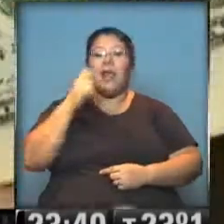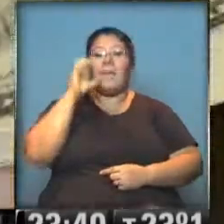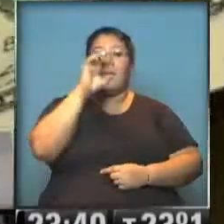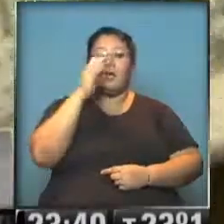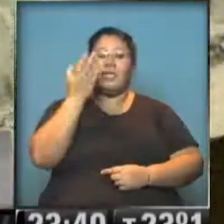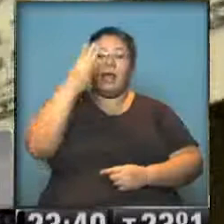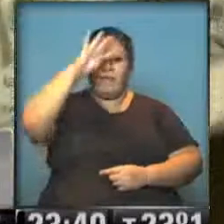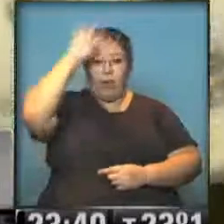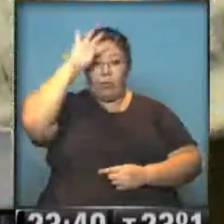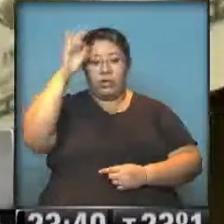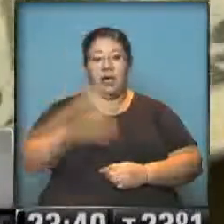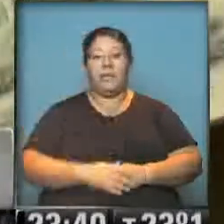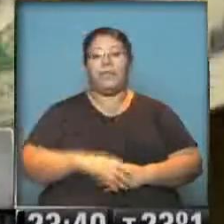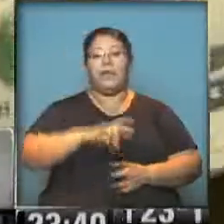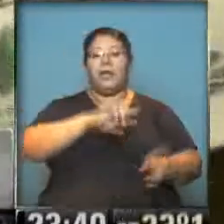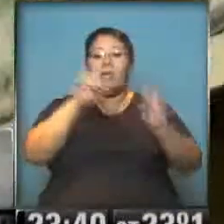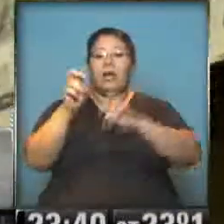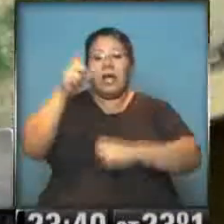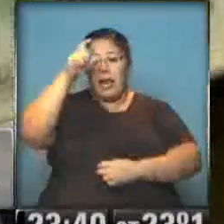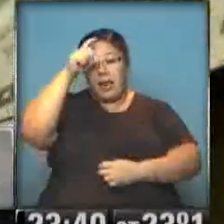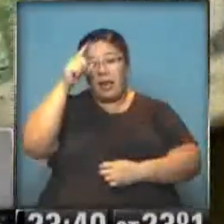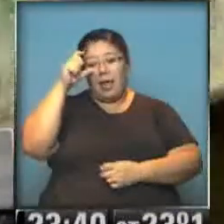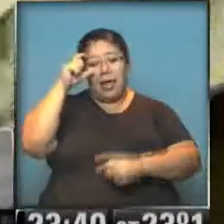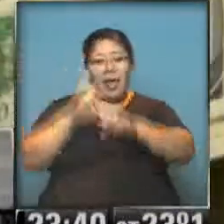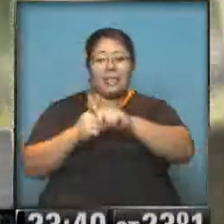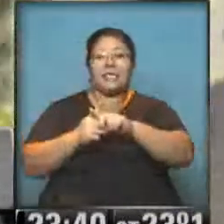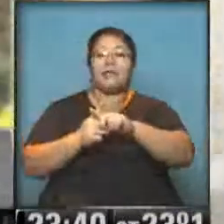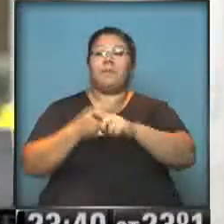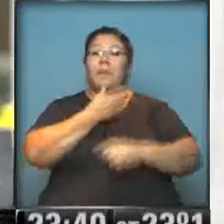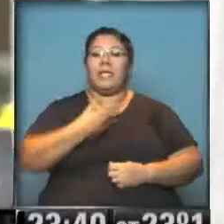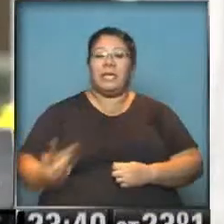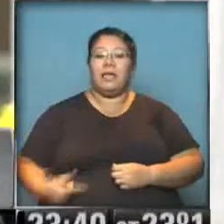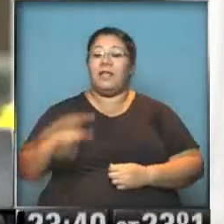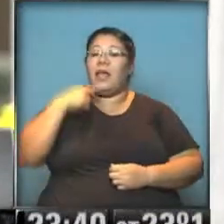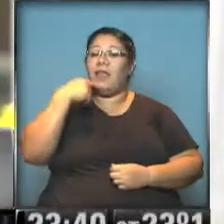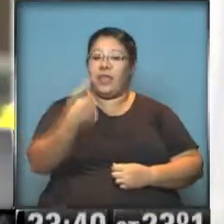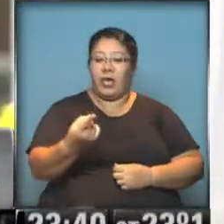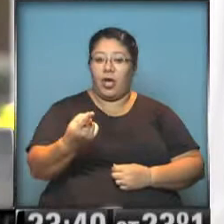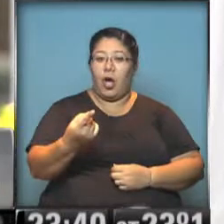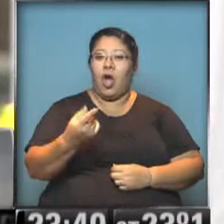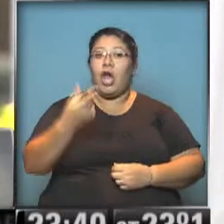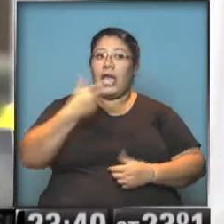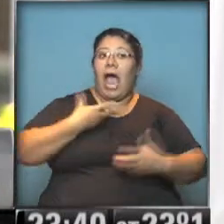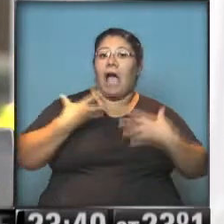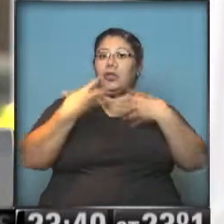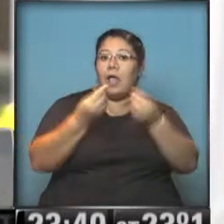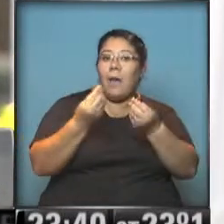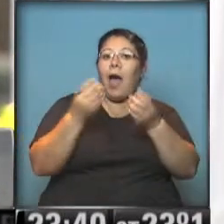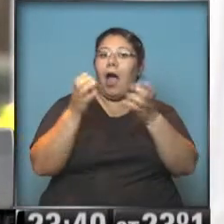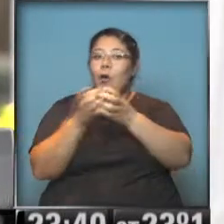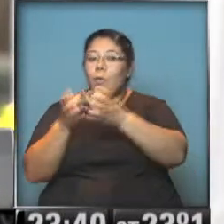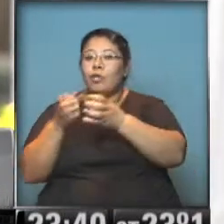ex vicepresidente de esa entidad, Hernán Arbizu, quien se autoincriminó y denunció cómo asesoraba a grupos económicos para fugar